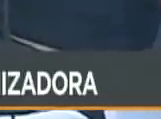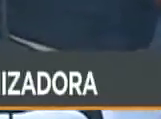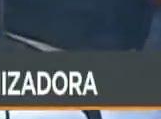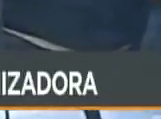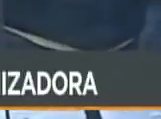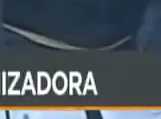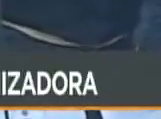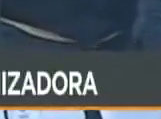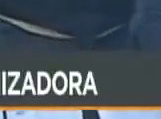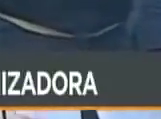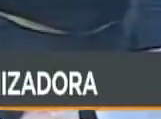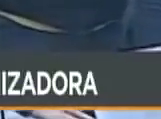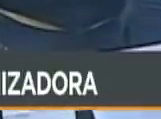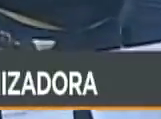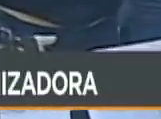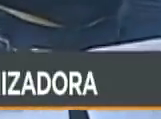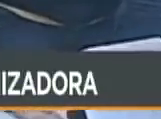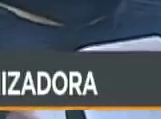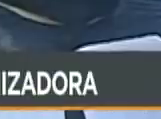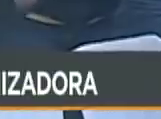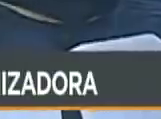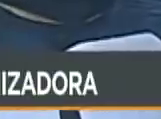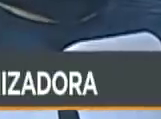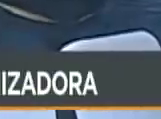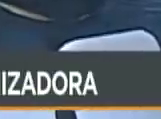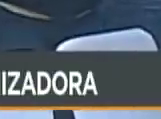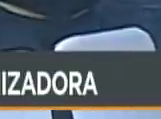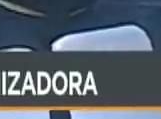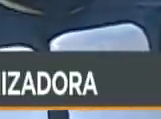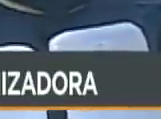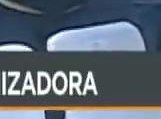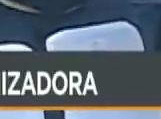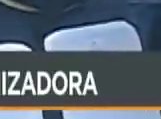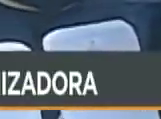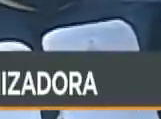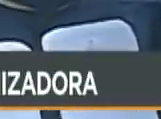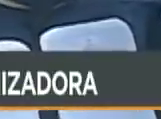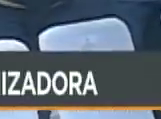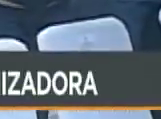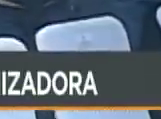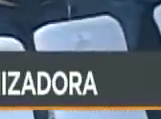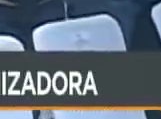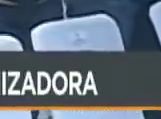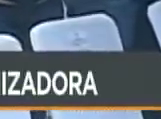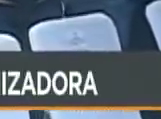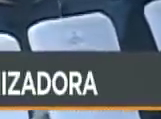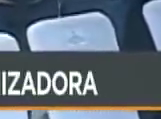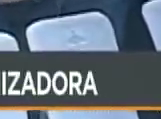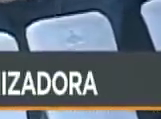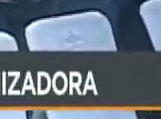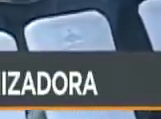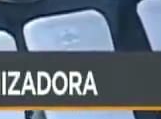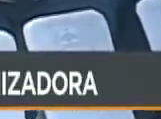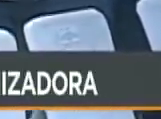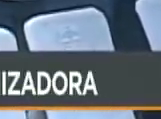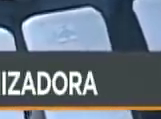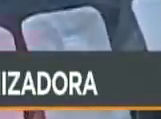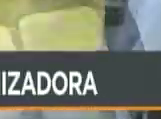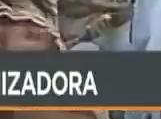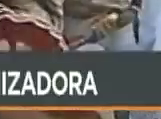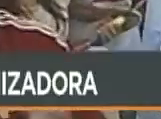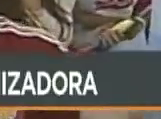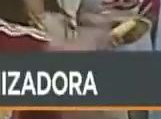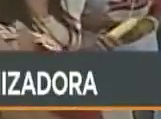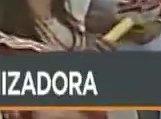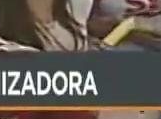mirar. Lo bonito de la montaña y la neblina, lo disfruto día a día, lo